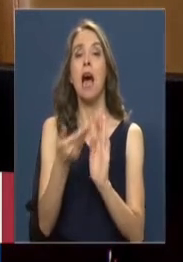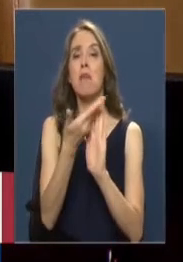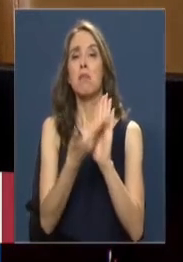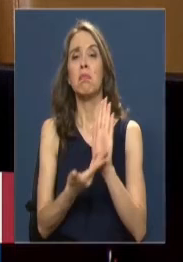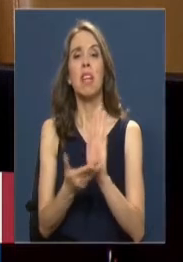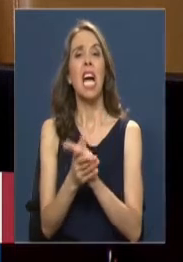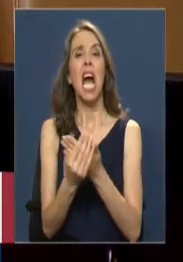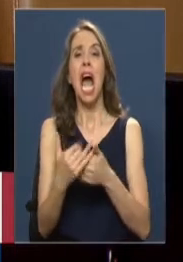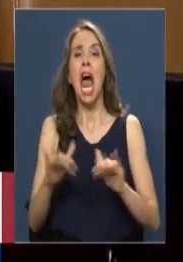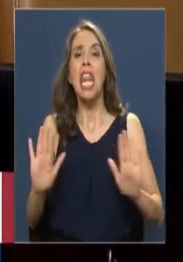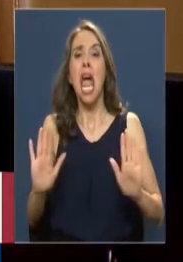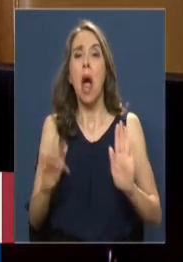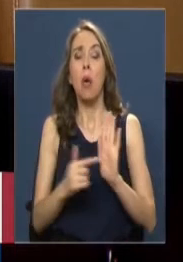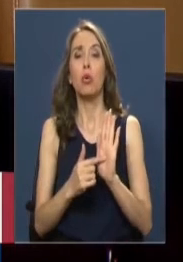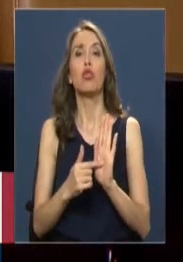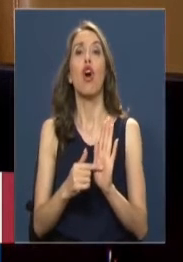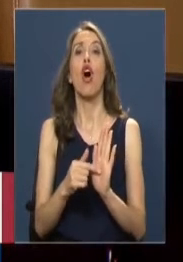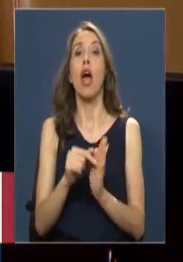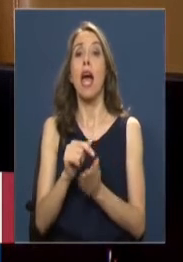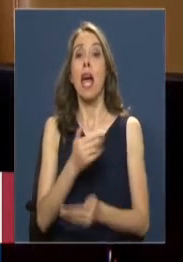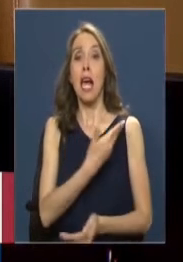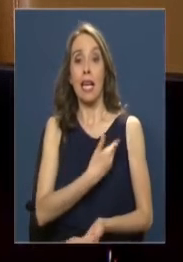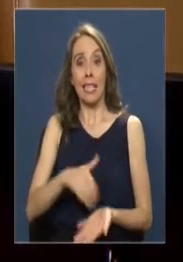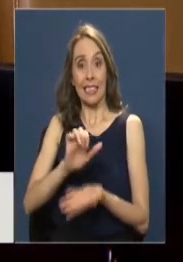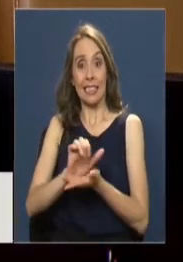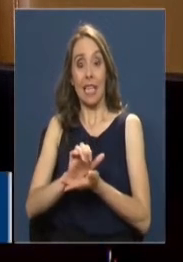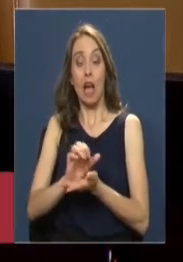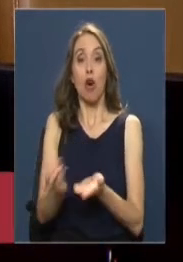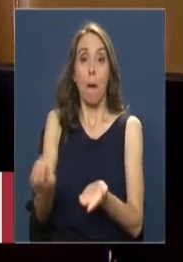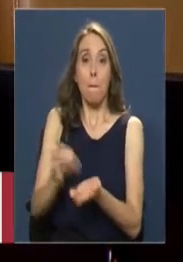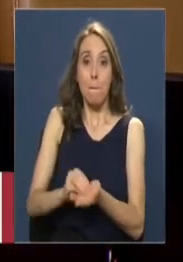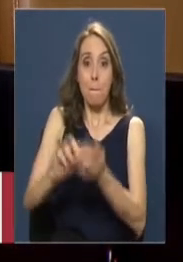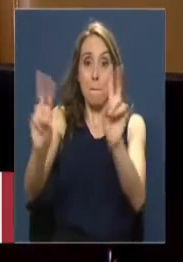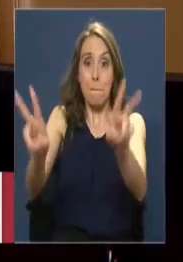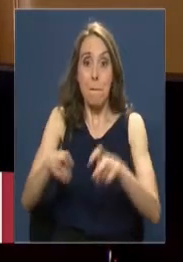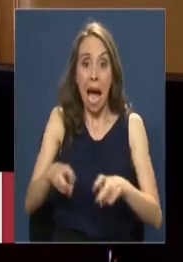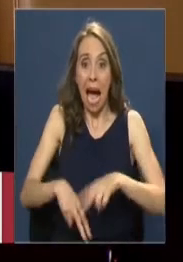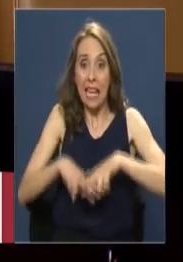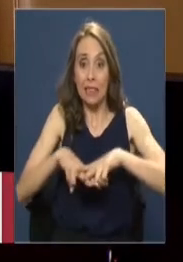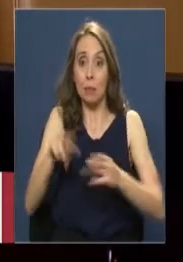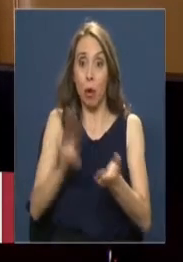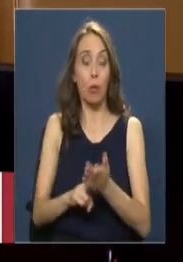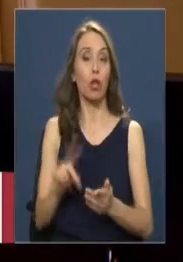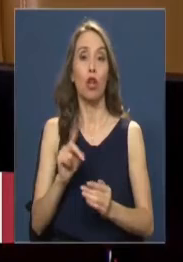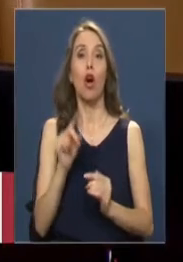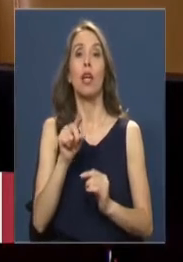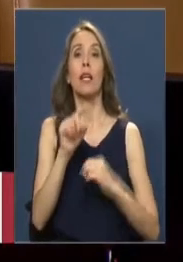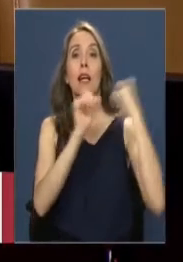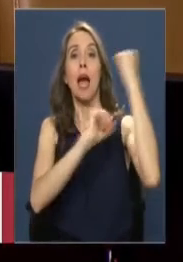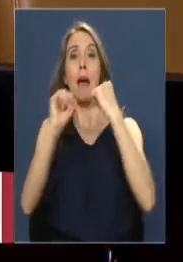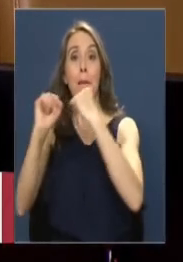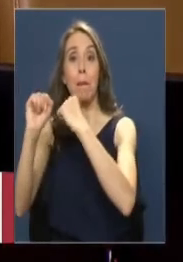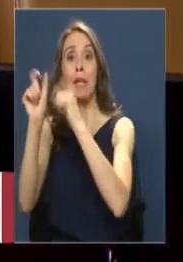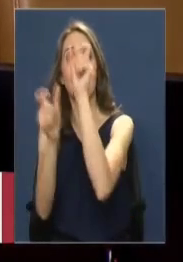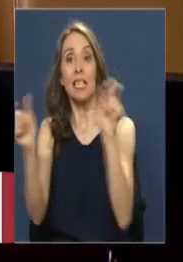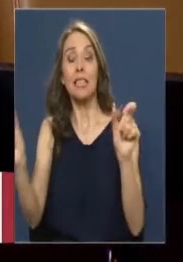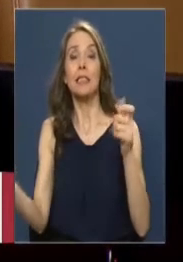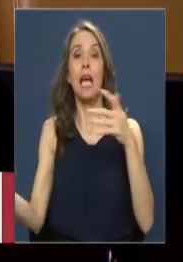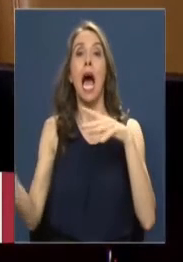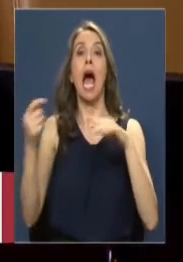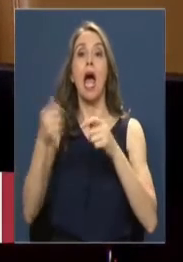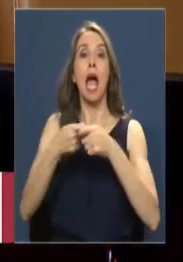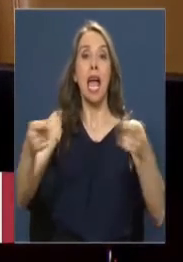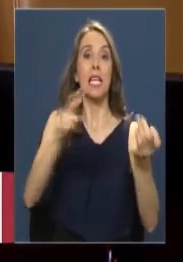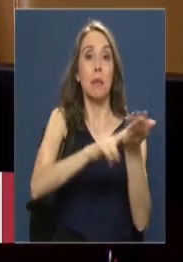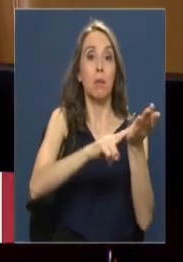generaba recursos adicionales al fisco. Su corazón era la reintegración tributaria, tan celebrada por el empresariado